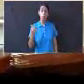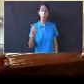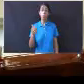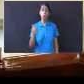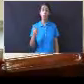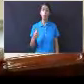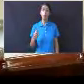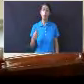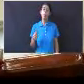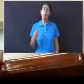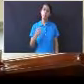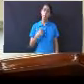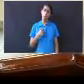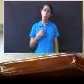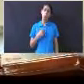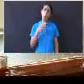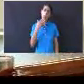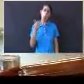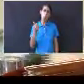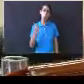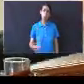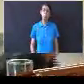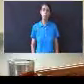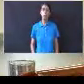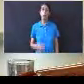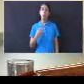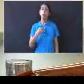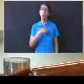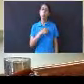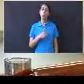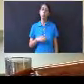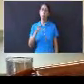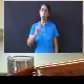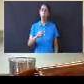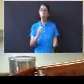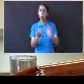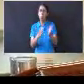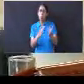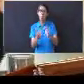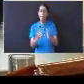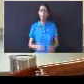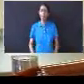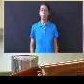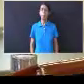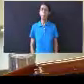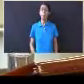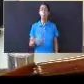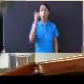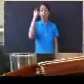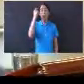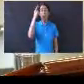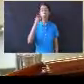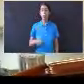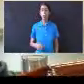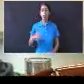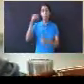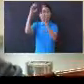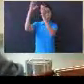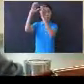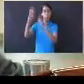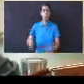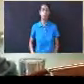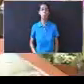uno, hermano. Si es que, mire, nosotros no nos podemos comparar. Ya lo dijo el sabio Corito, ¿verdad? Con nadie me compares.